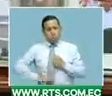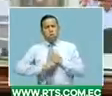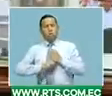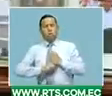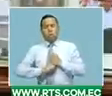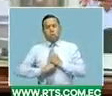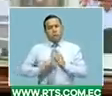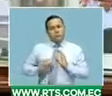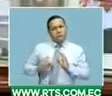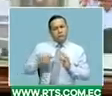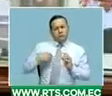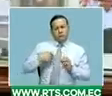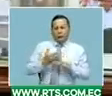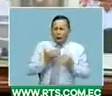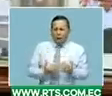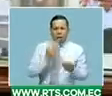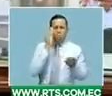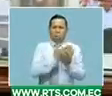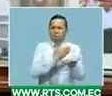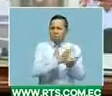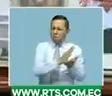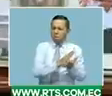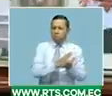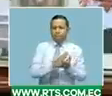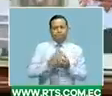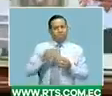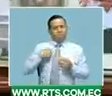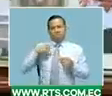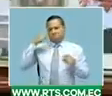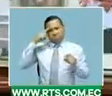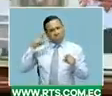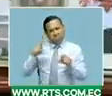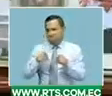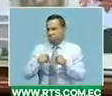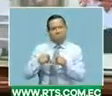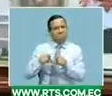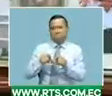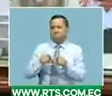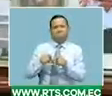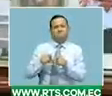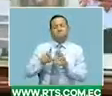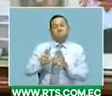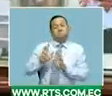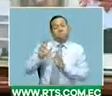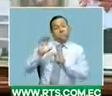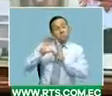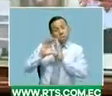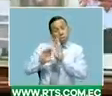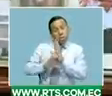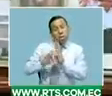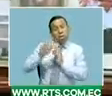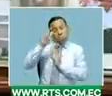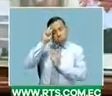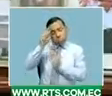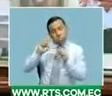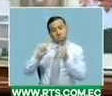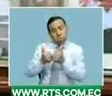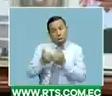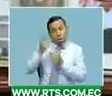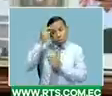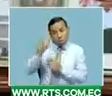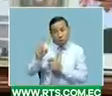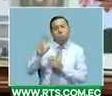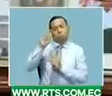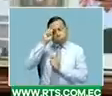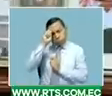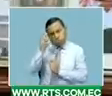No comparto, pero acataré la decisión de la Asamblea, porque así lo manda, porque así lo dicta la Constitución. Hace pocos